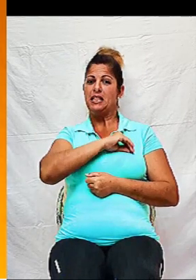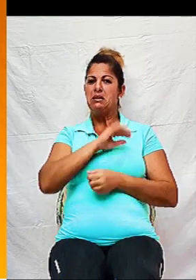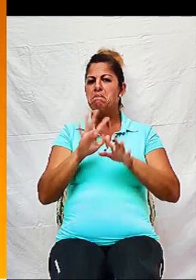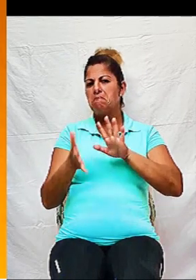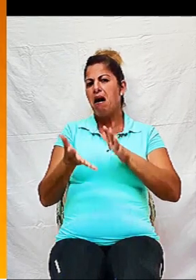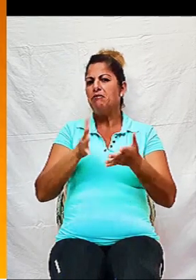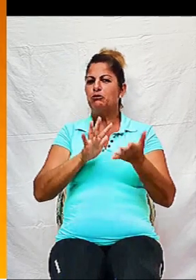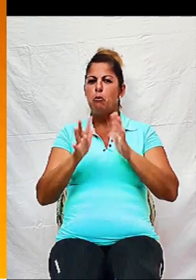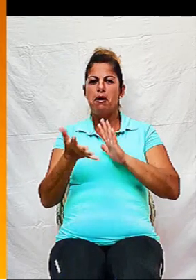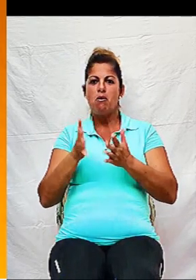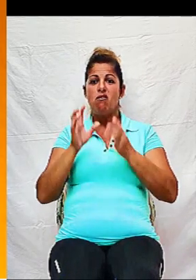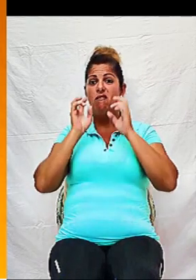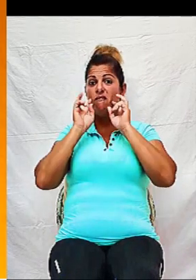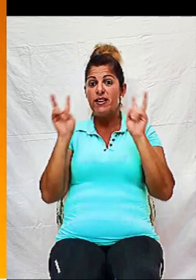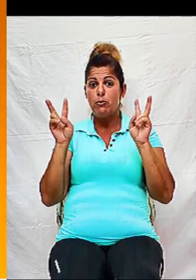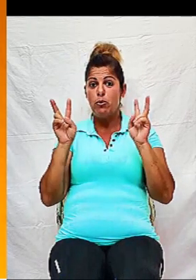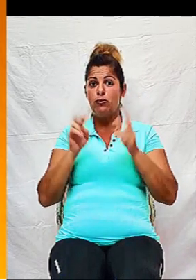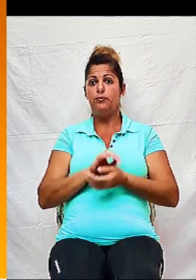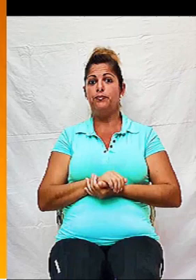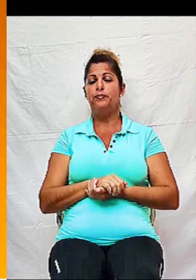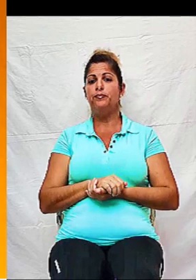¿Me sentí más o menos vivo?